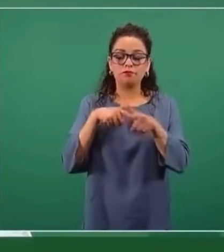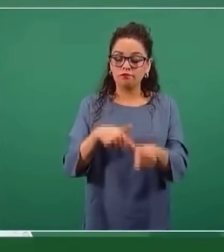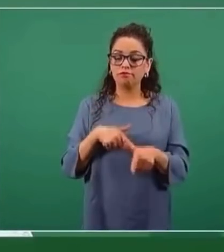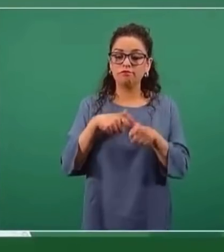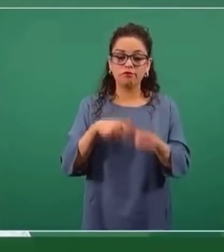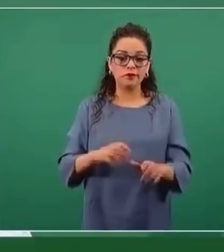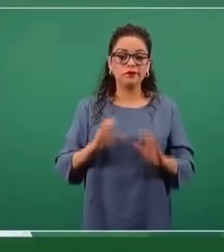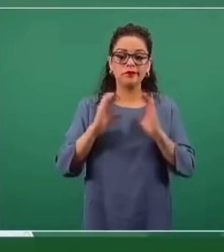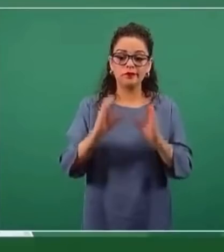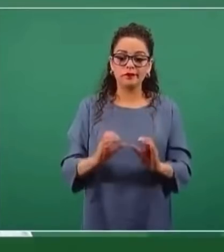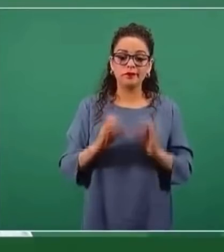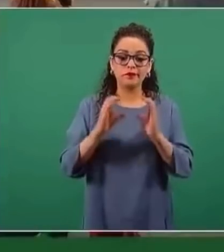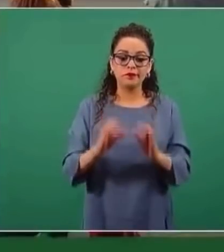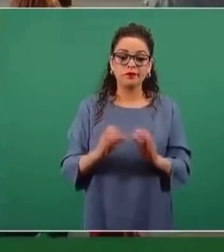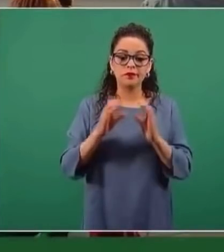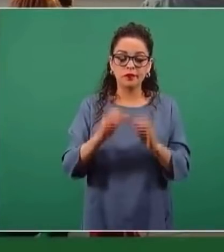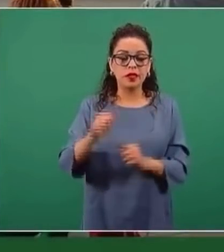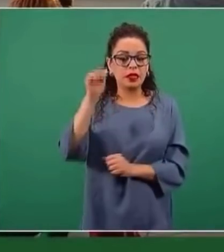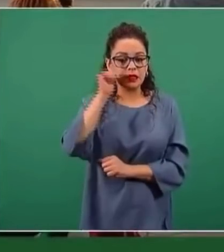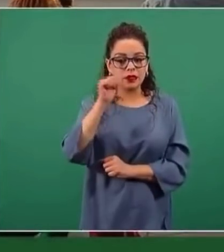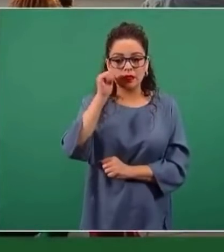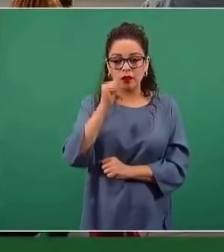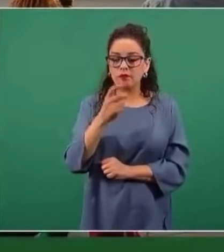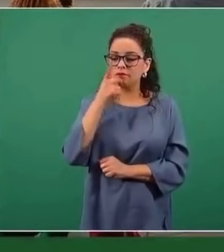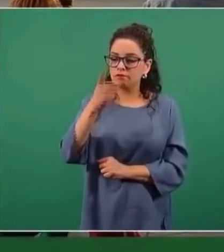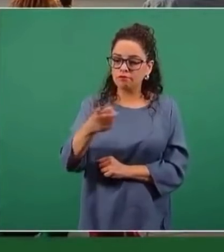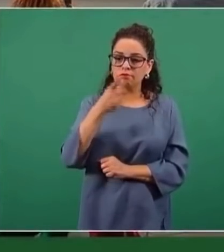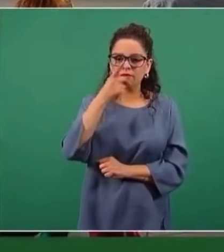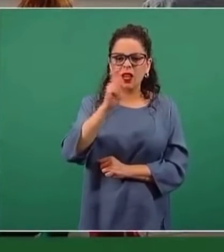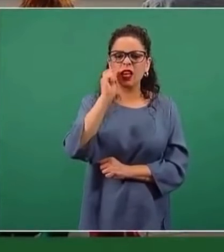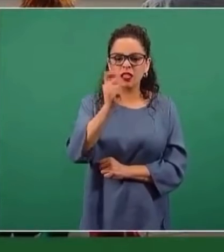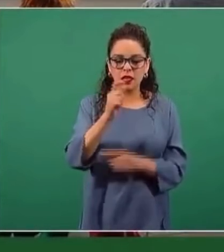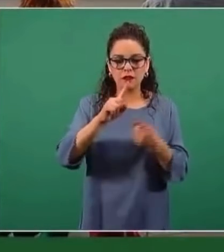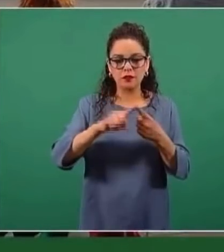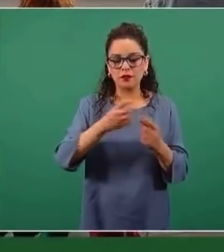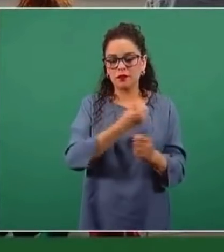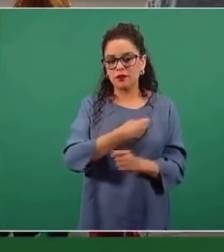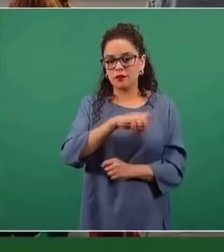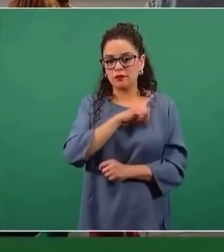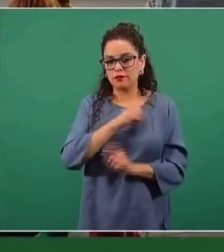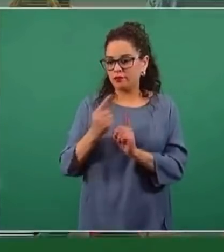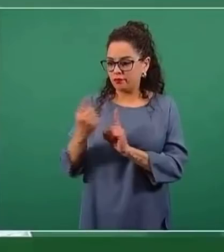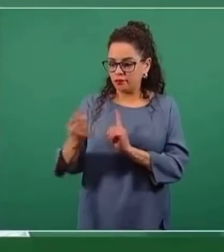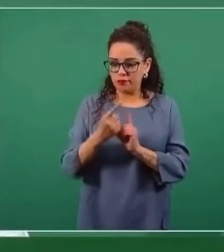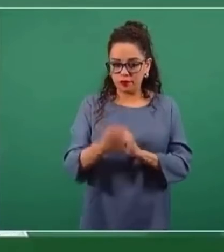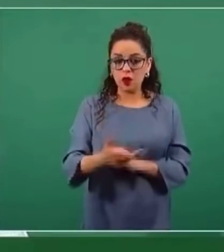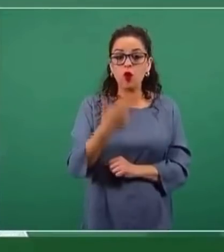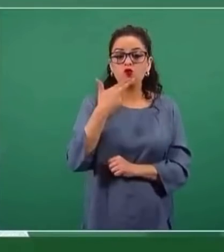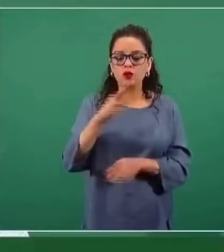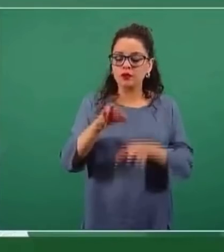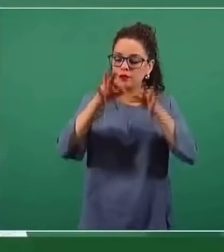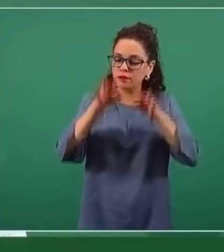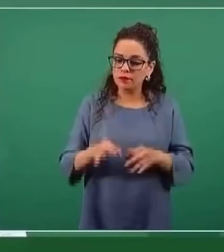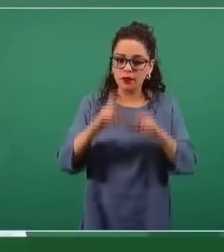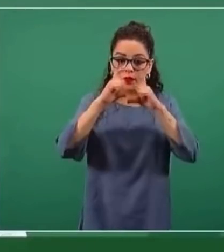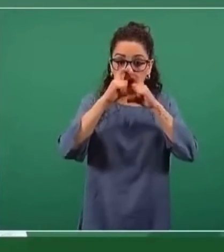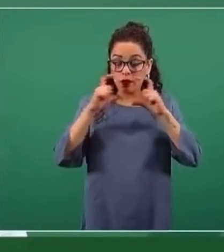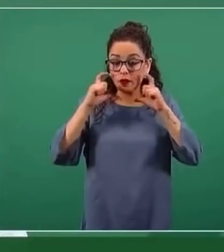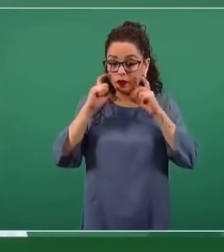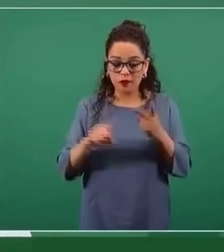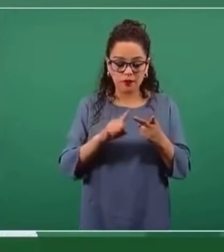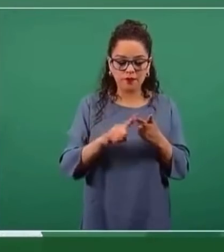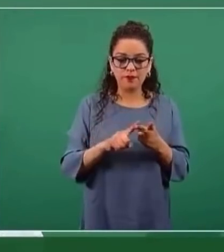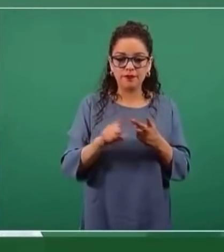mantener, y entre ellas siempre vamos a destacar la sana distancia, vamos a destacar el uso adecuado del cubrebocas, vamos